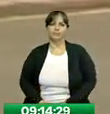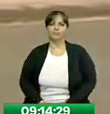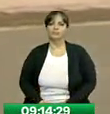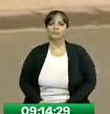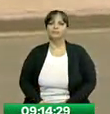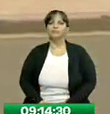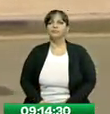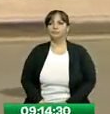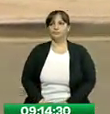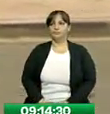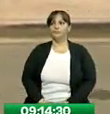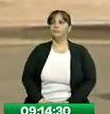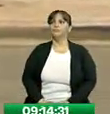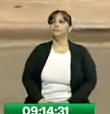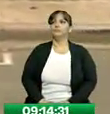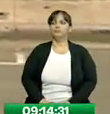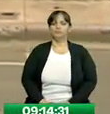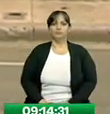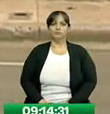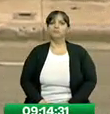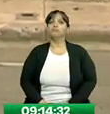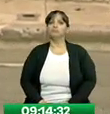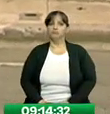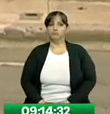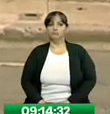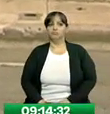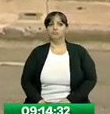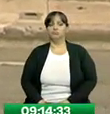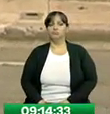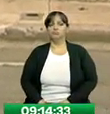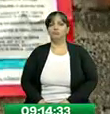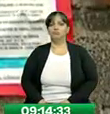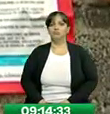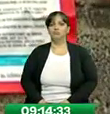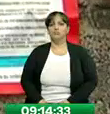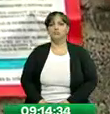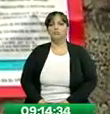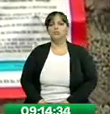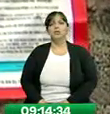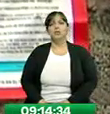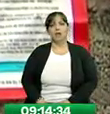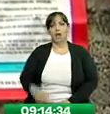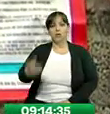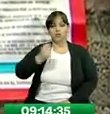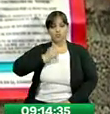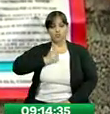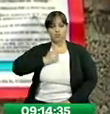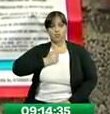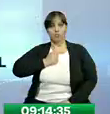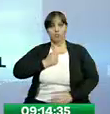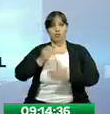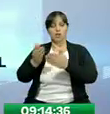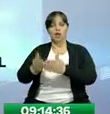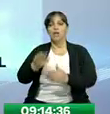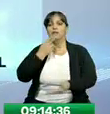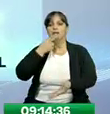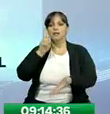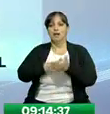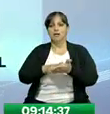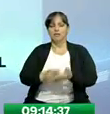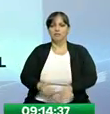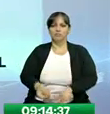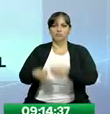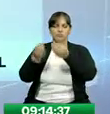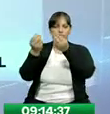también acercando hasta que se defina la parte legal de estos solares algunos ya fueron notificados por desafío en las puertas para los